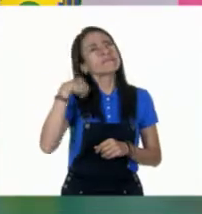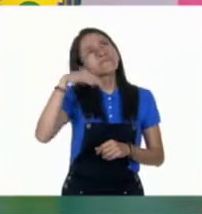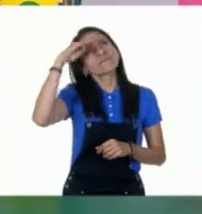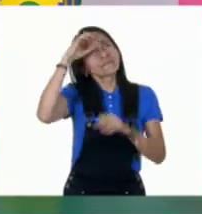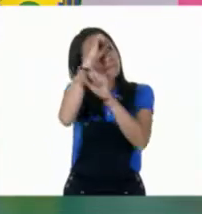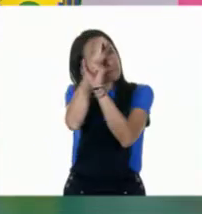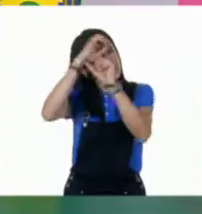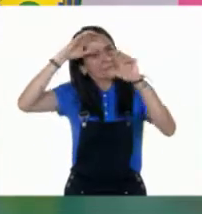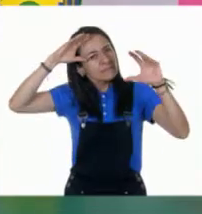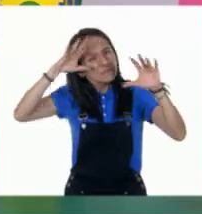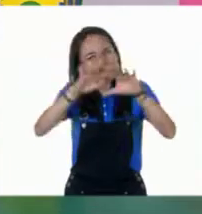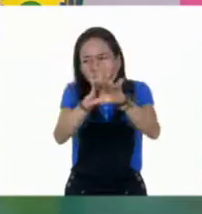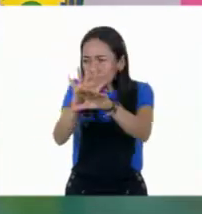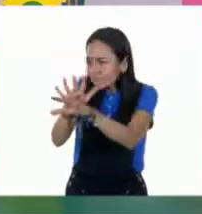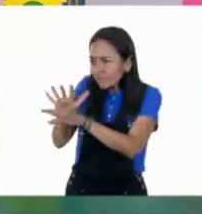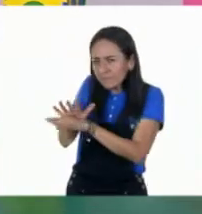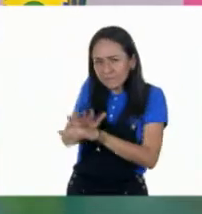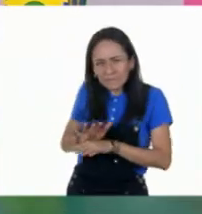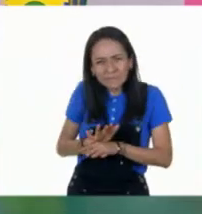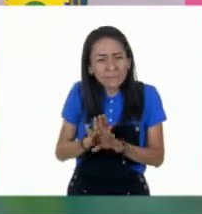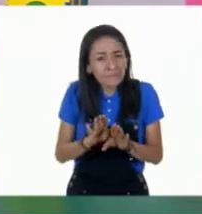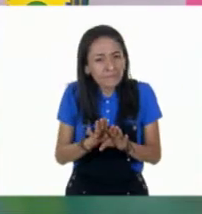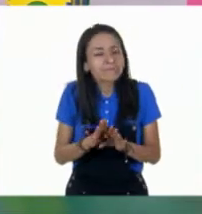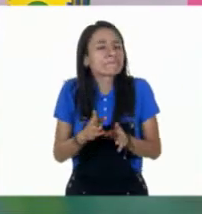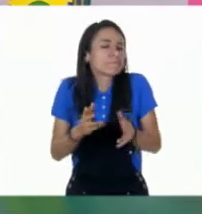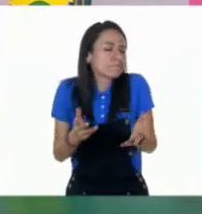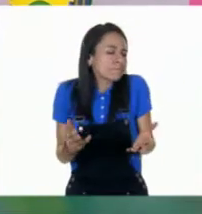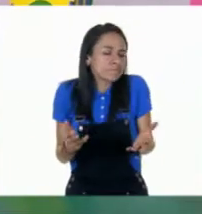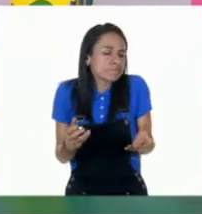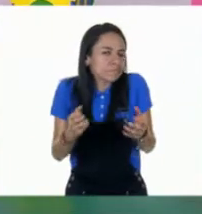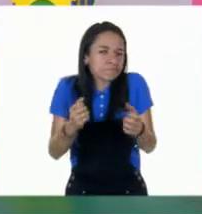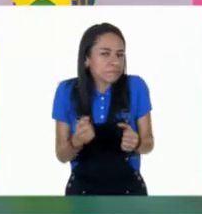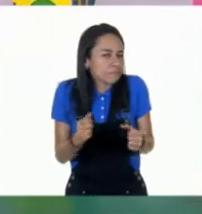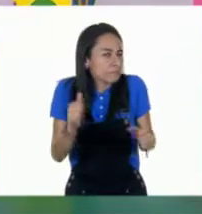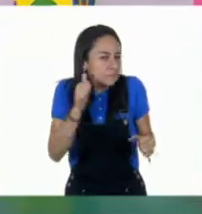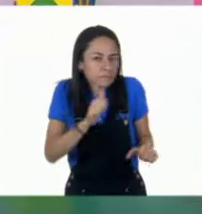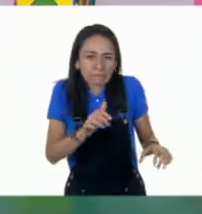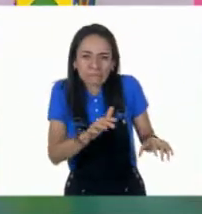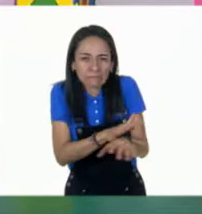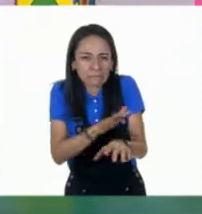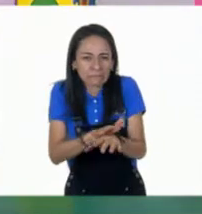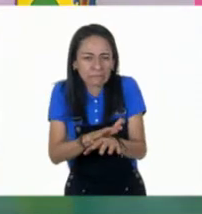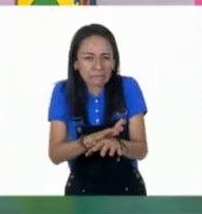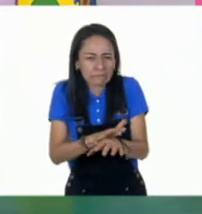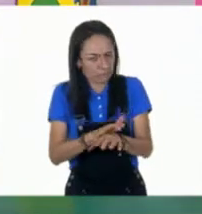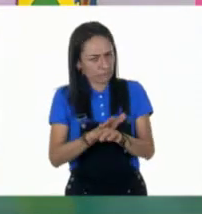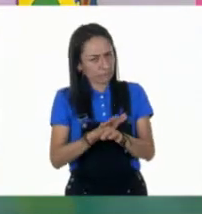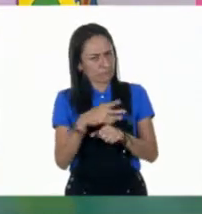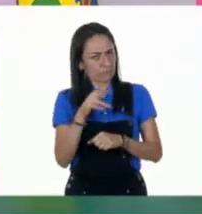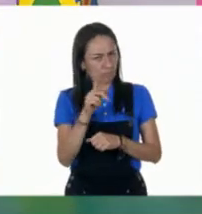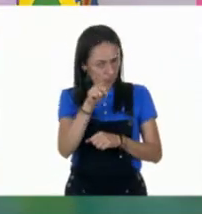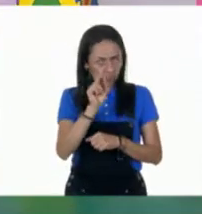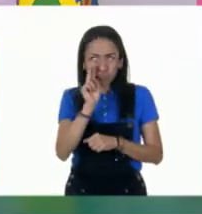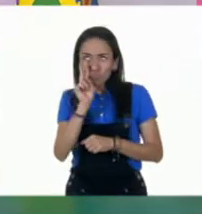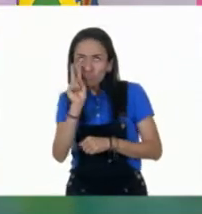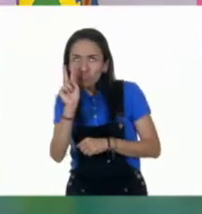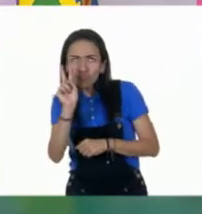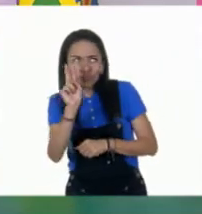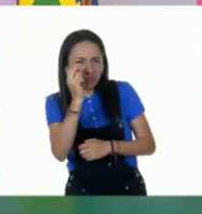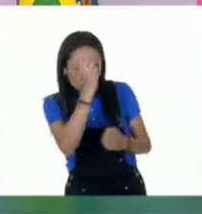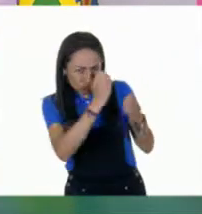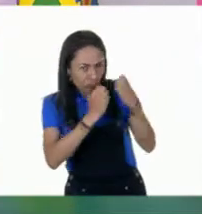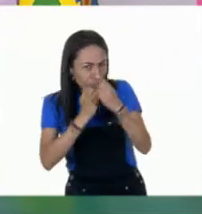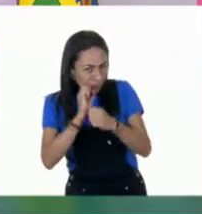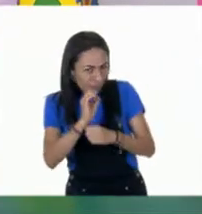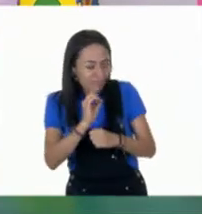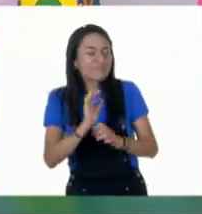cambios que se van presentando, pero ¿te has puesto a observarlos? Bueno, ¿qué les parece si le damos la bienvenida a la